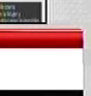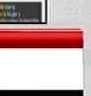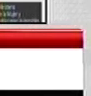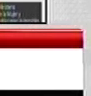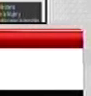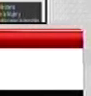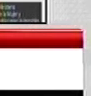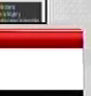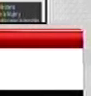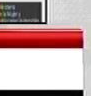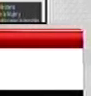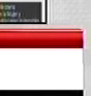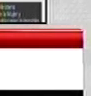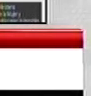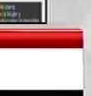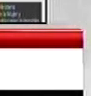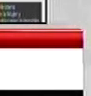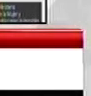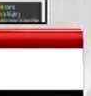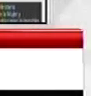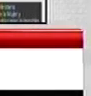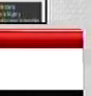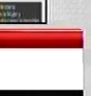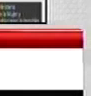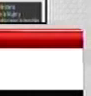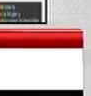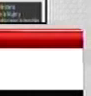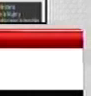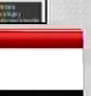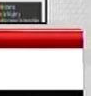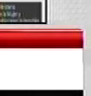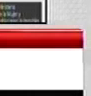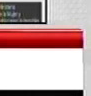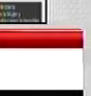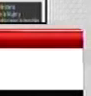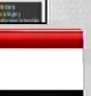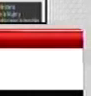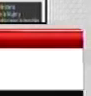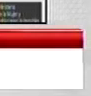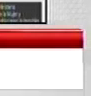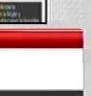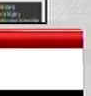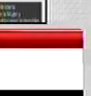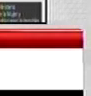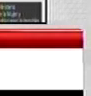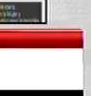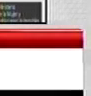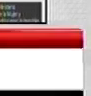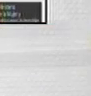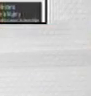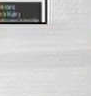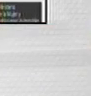poder nosotros encontrar por ellos alguien que les brinde un respaldo de hogar.